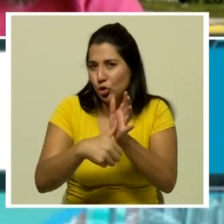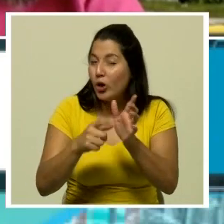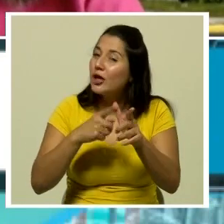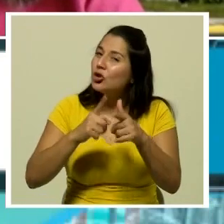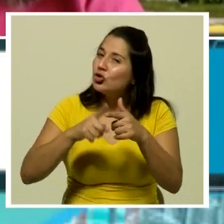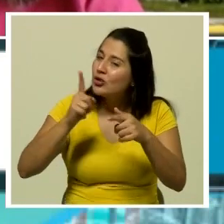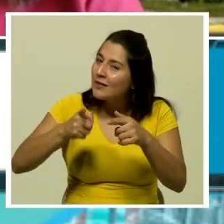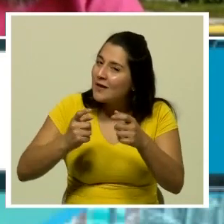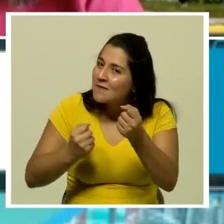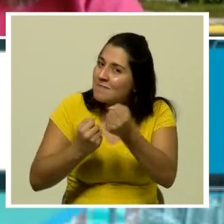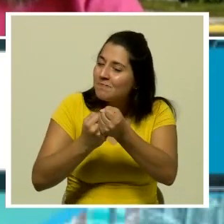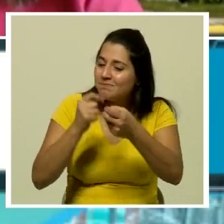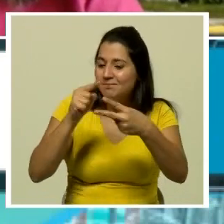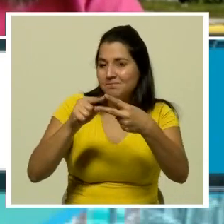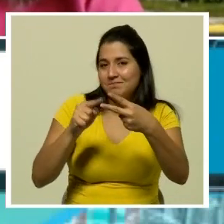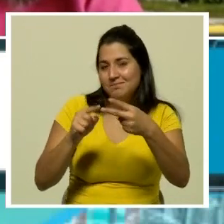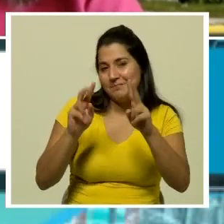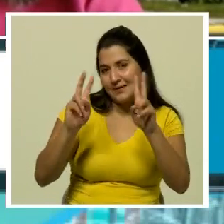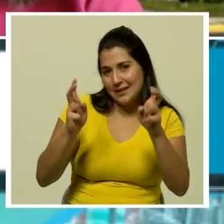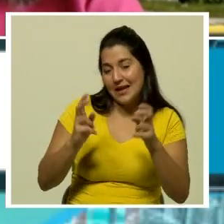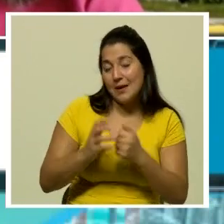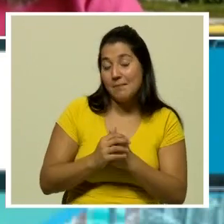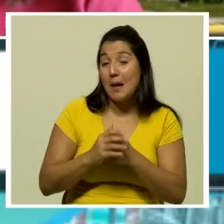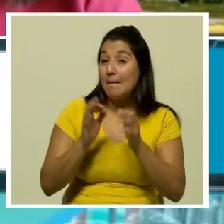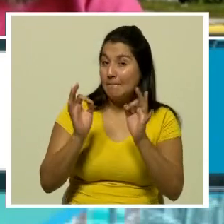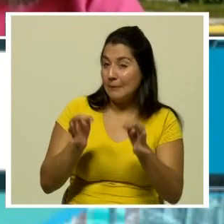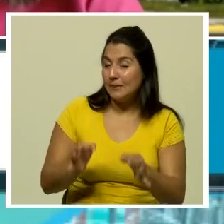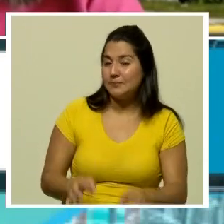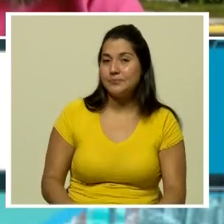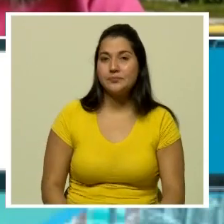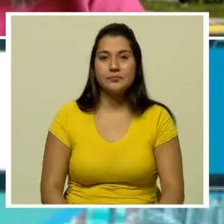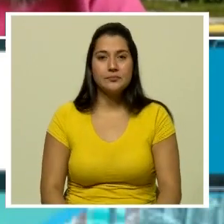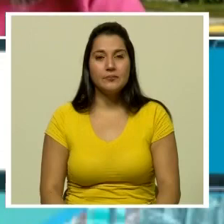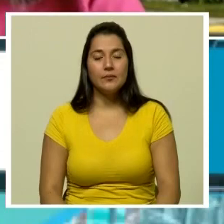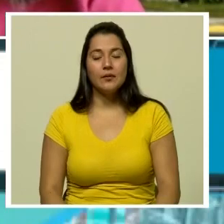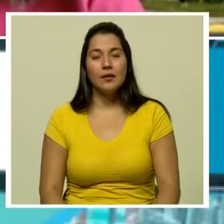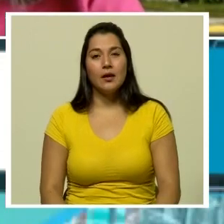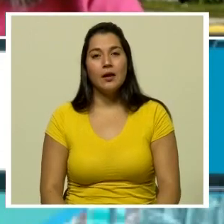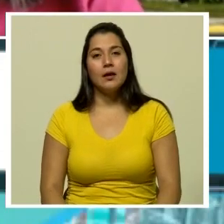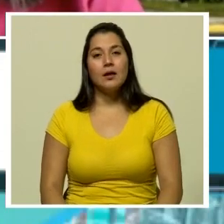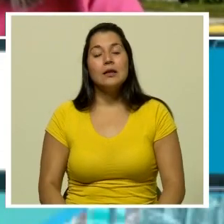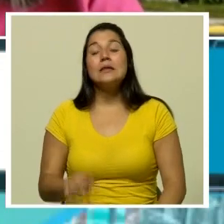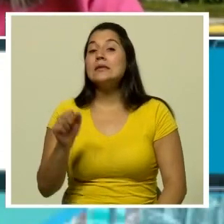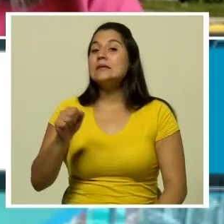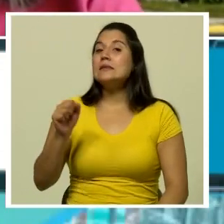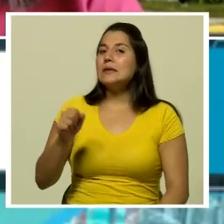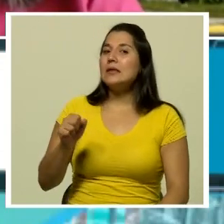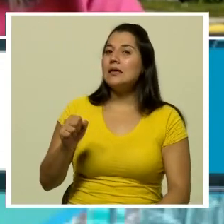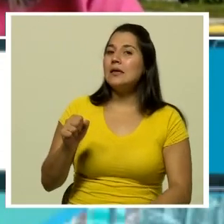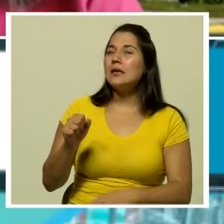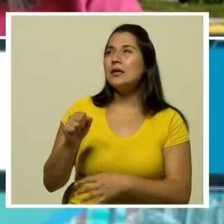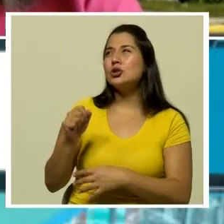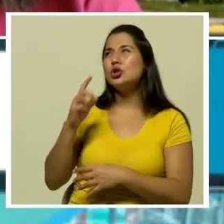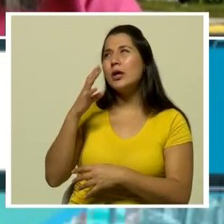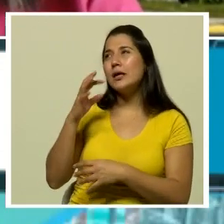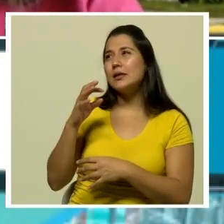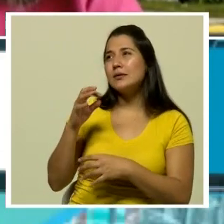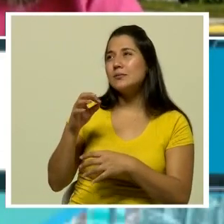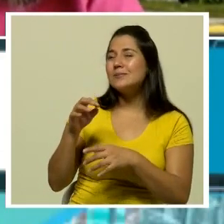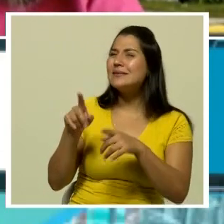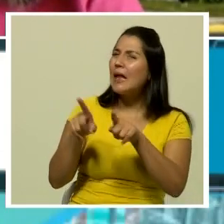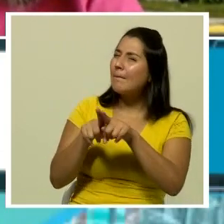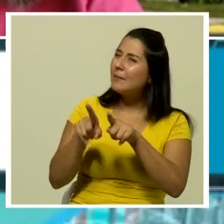afinar el lápiz muy bien con esos dos temas. Ani, sí, y en lugar de empleo yo metería